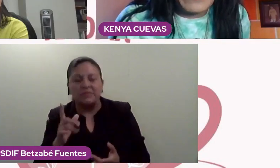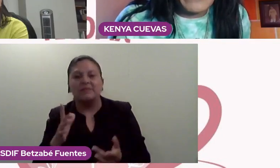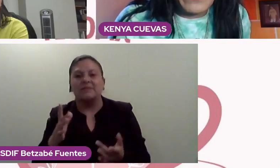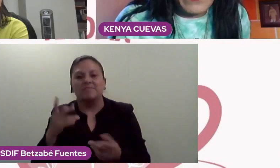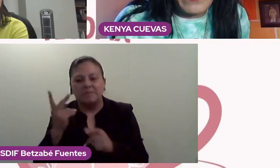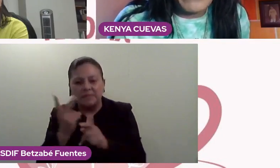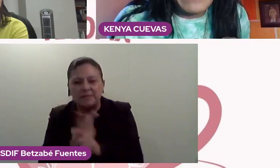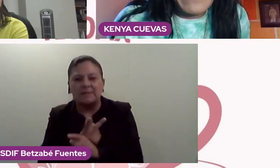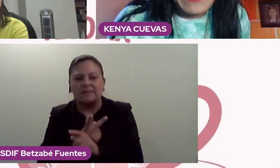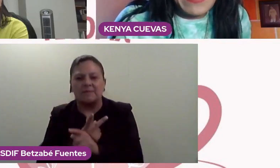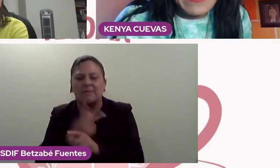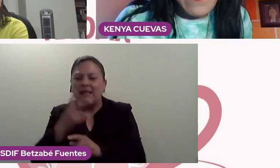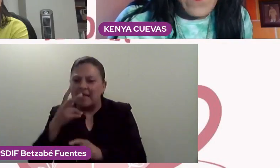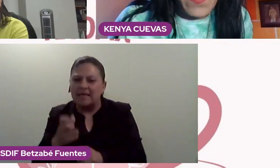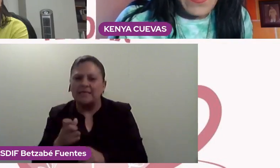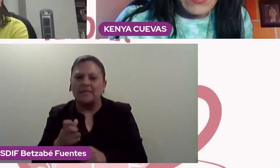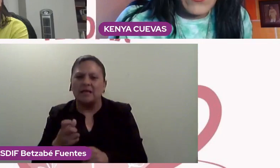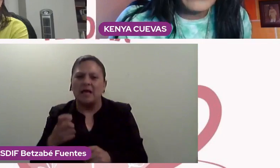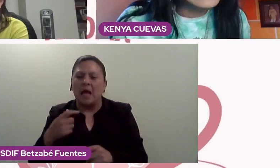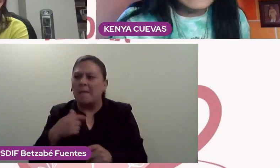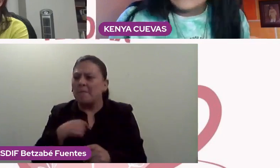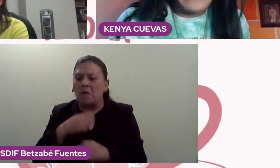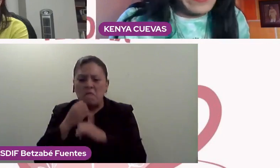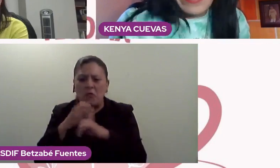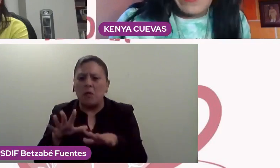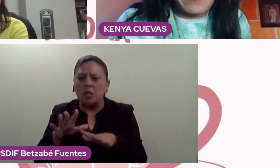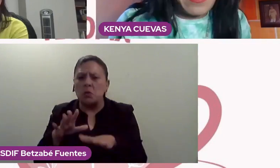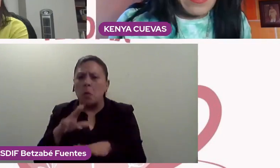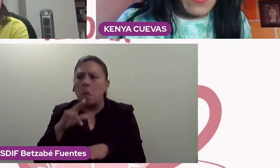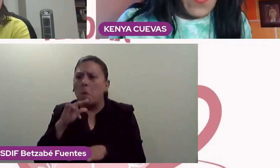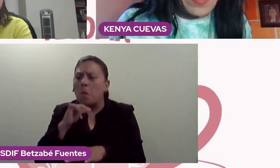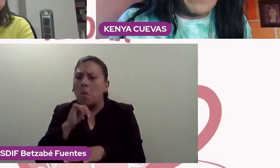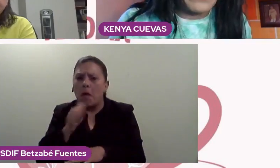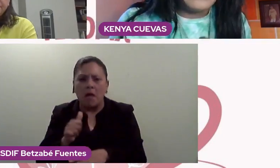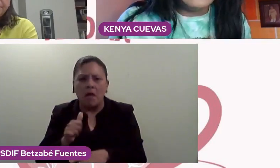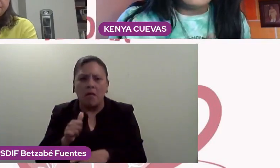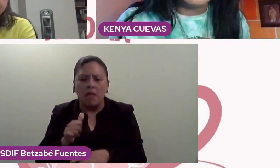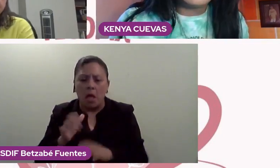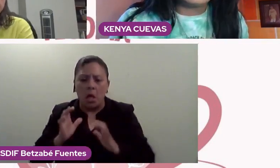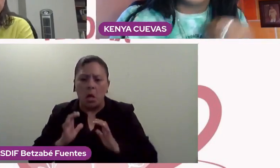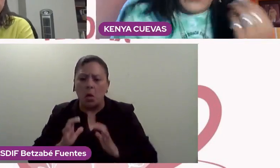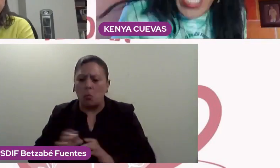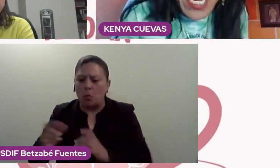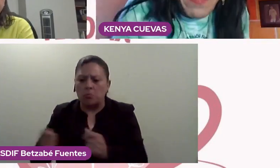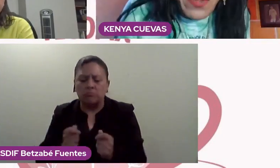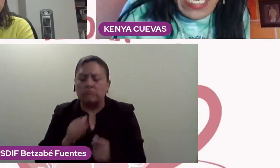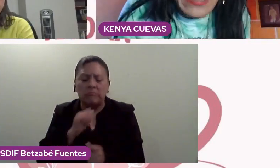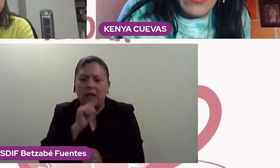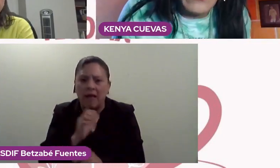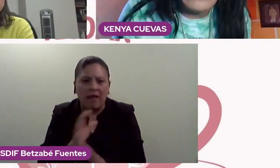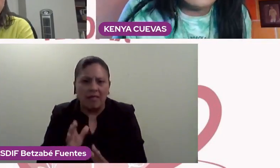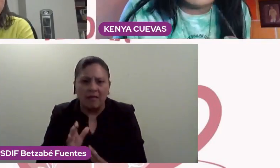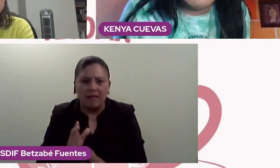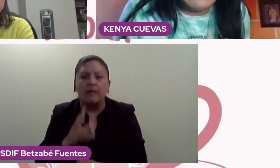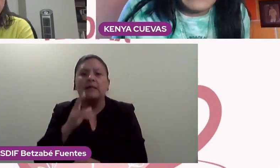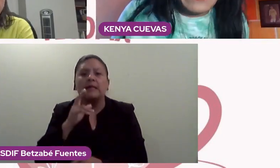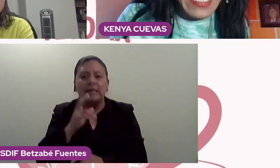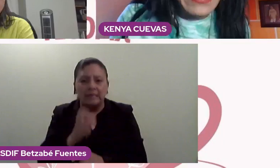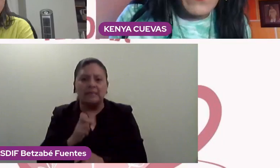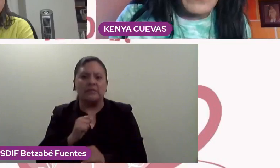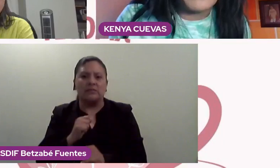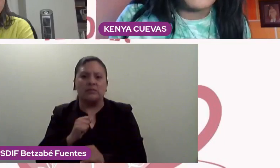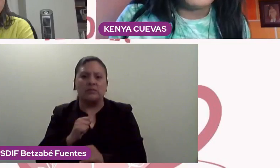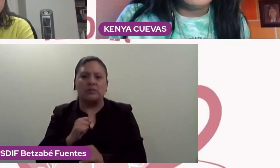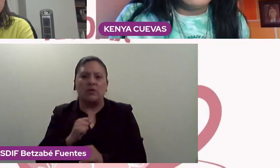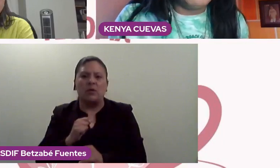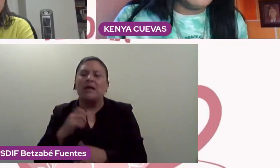el argumento por el cual no me daban nada de información y no me querían entregar el cuerpo. Entonces, luchar por eso y que se me entregara